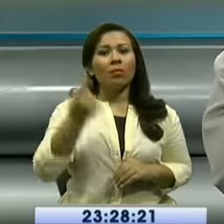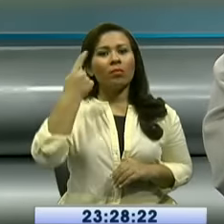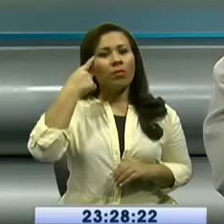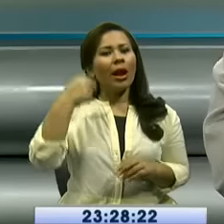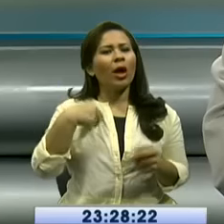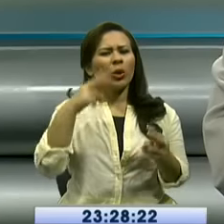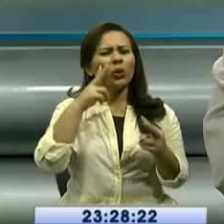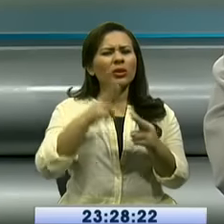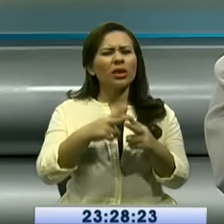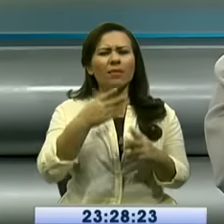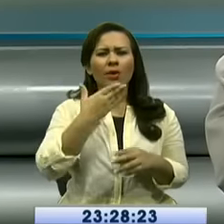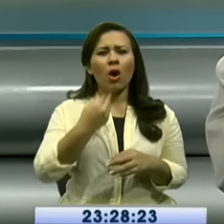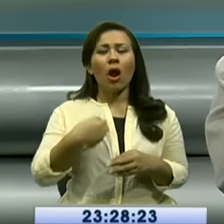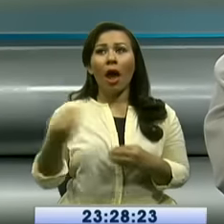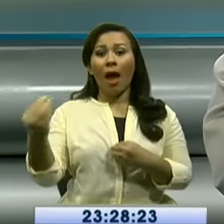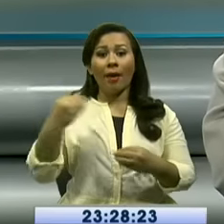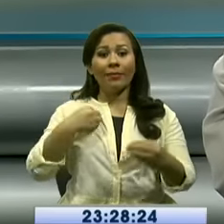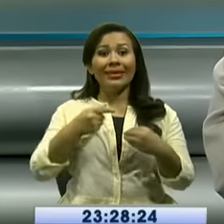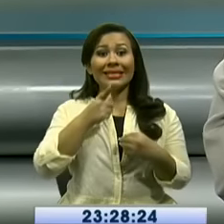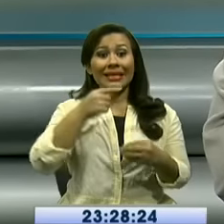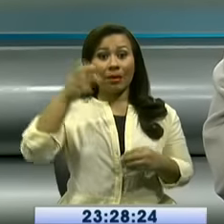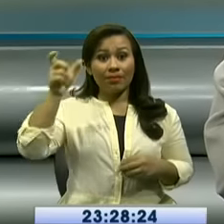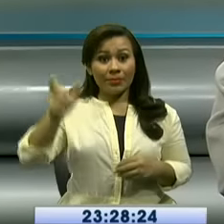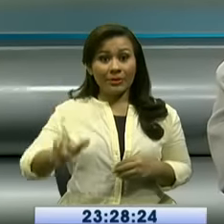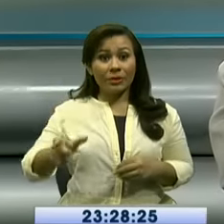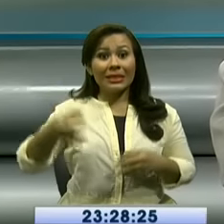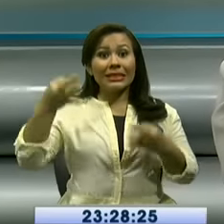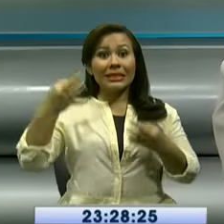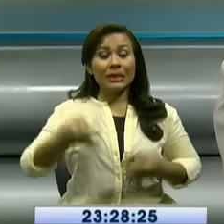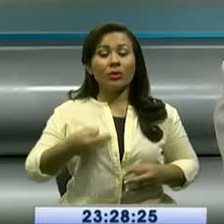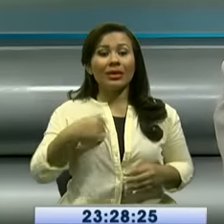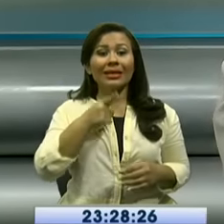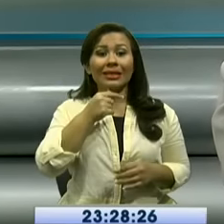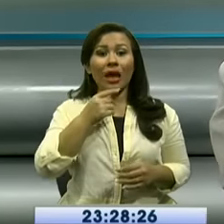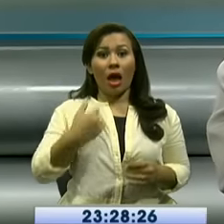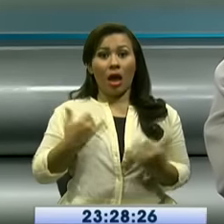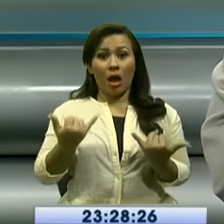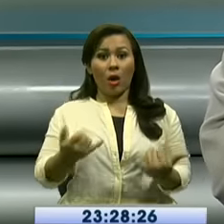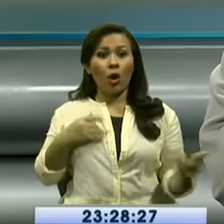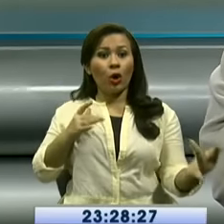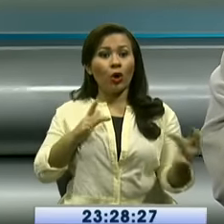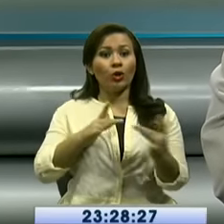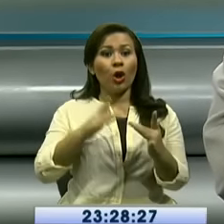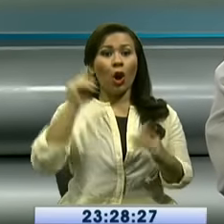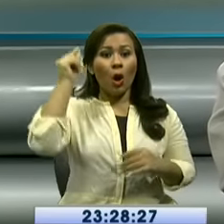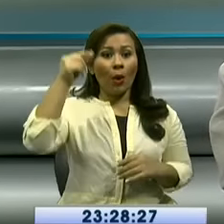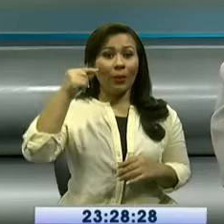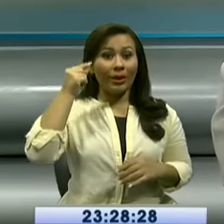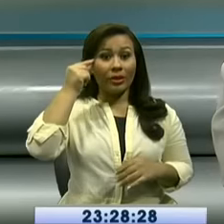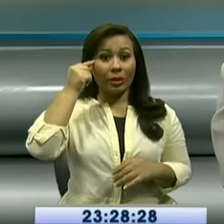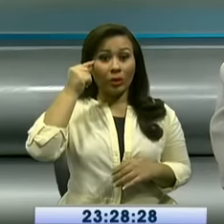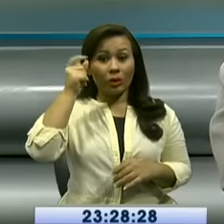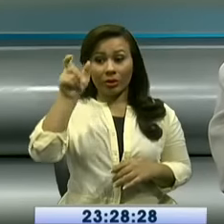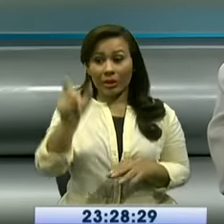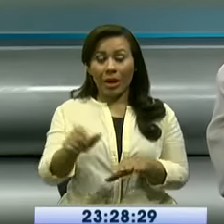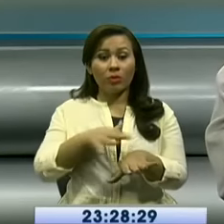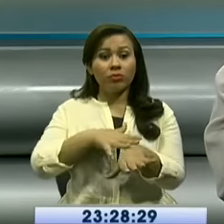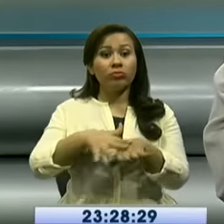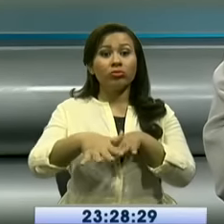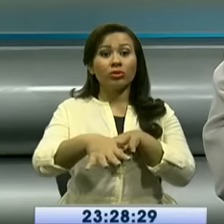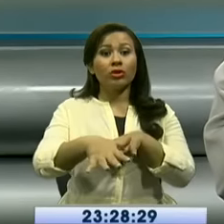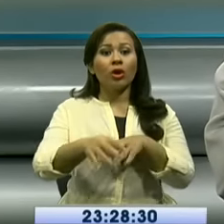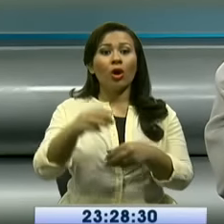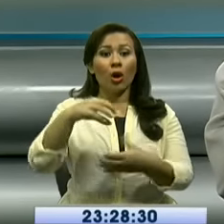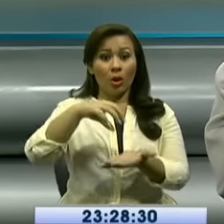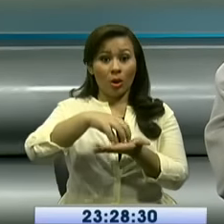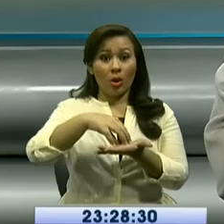conocer de cerca, de primera mano y de fuente oficial esta situación, nos hemos contactado con la gobernadora de la provincia de Los Ríos, la señora Carla Chávez.